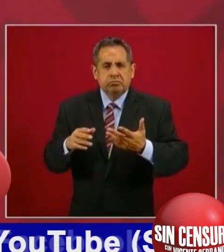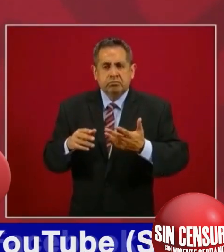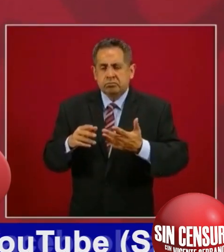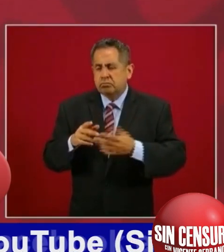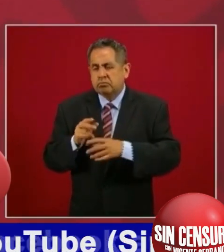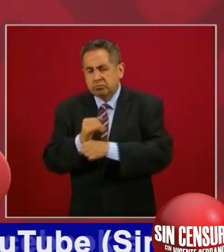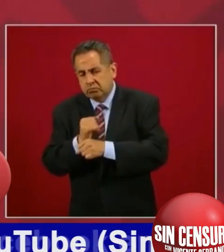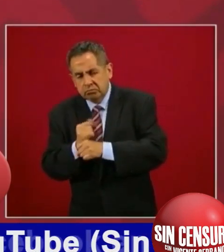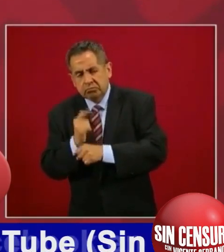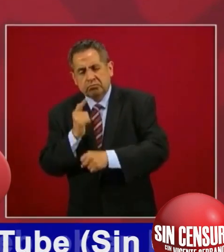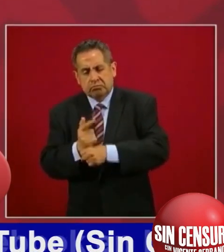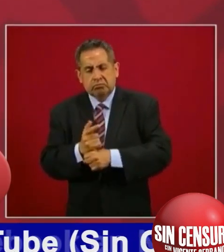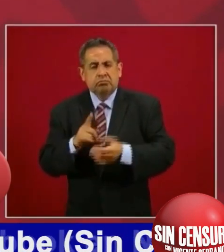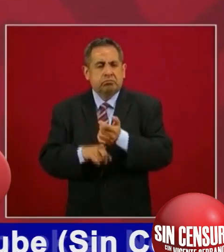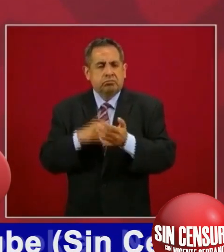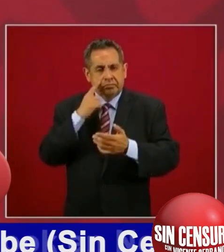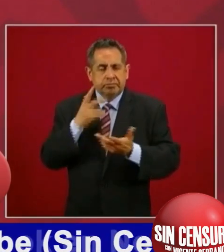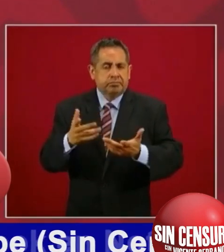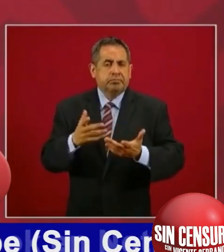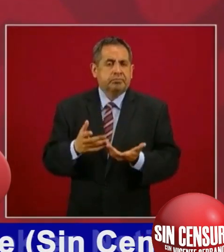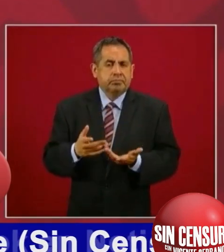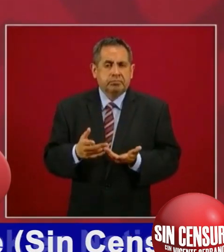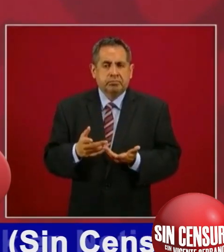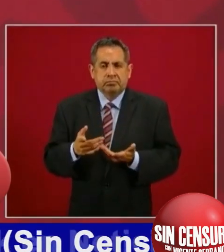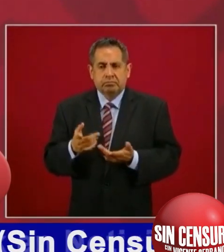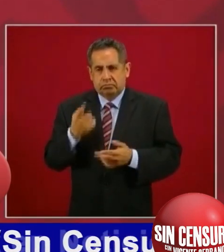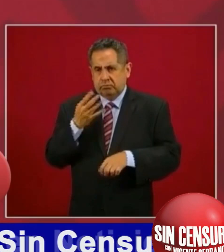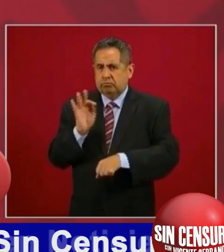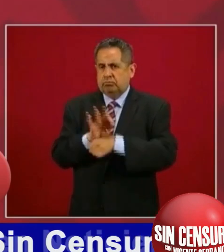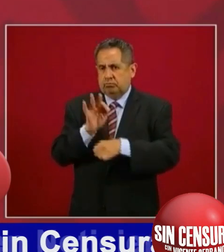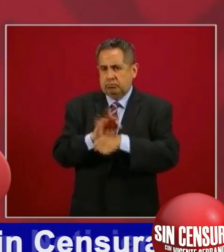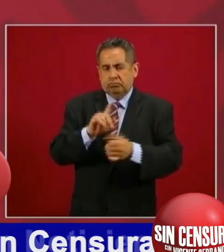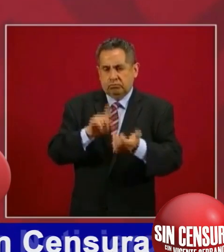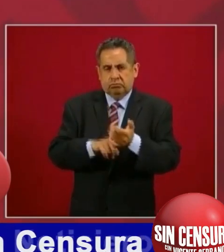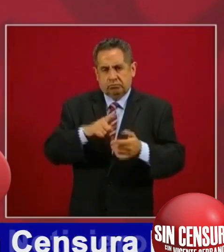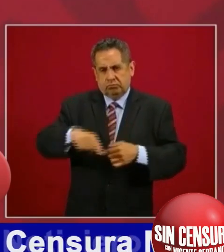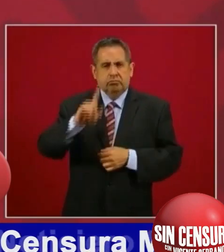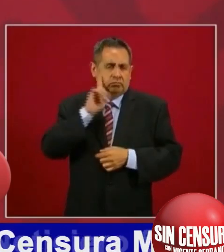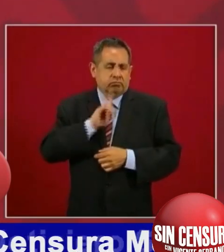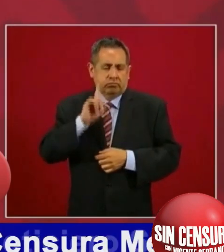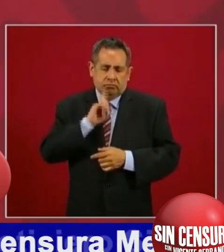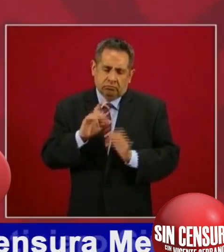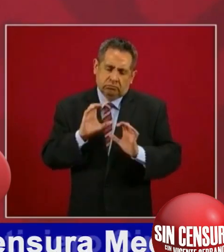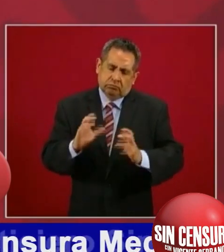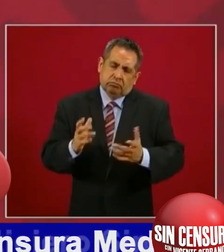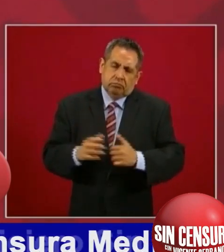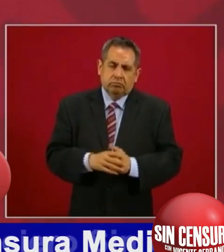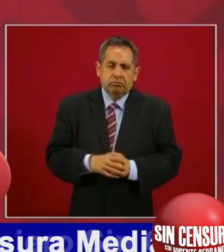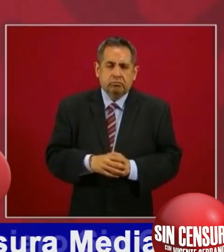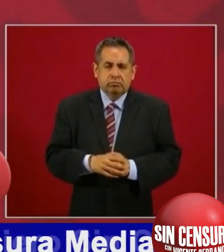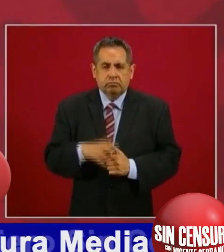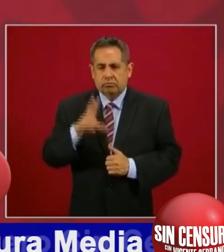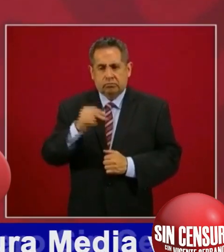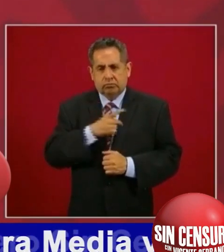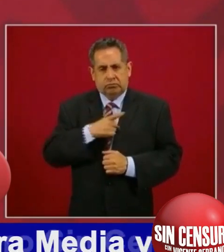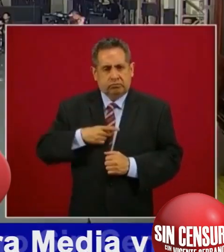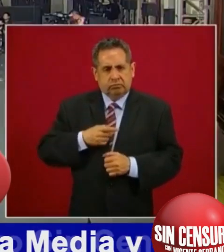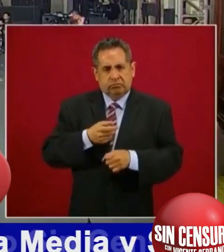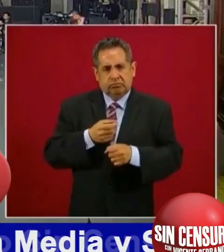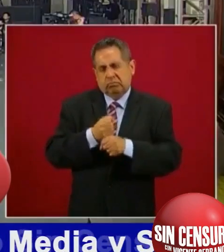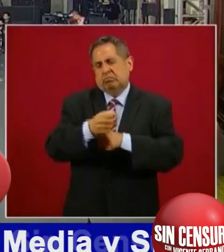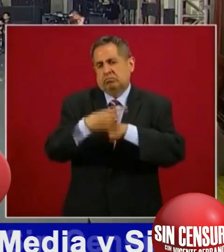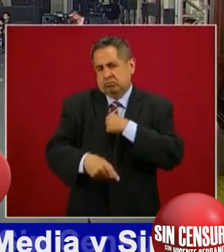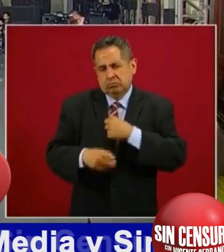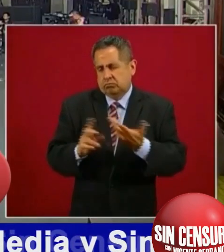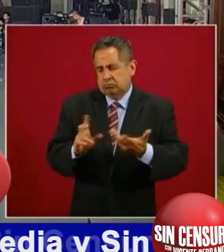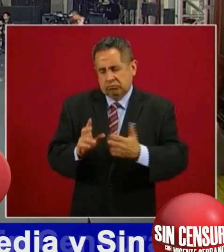investigue y que pues se proteja a las mujeres. Sí, que porque no se les haga daño. Es un tema